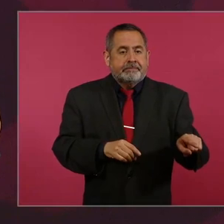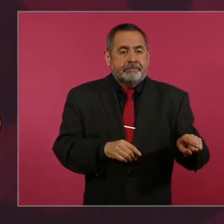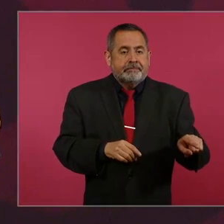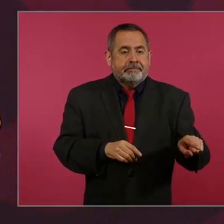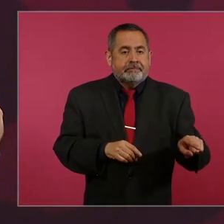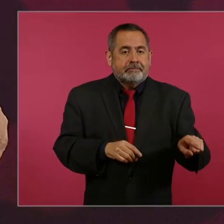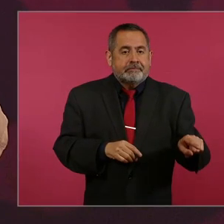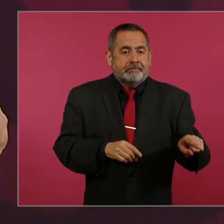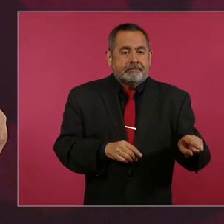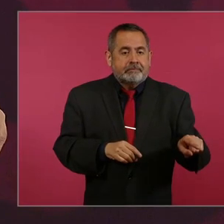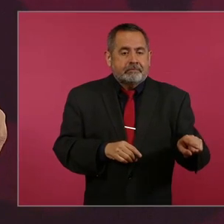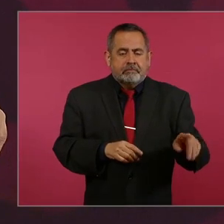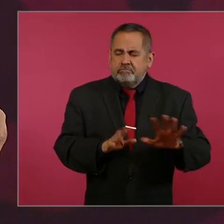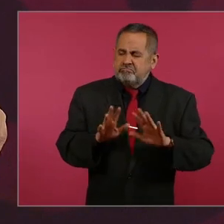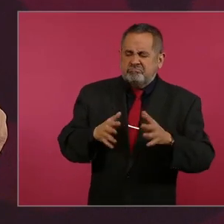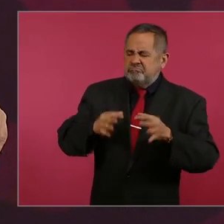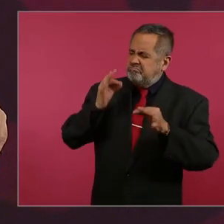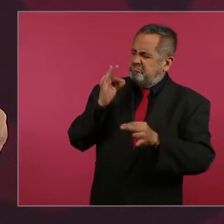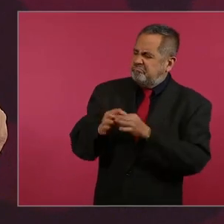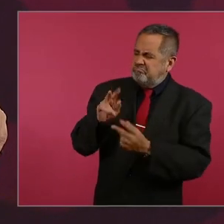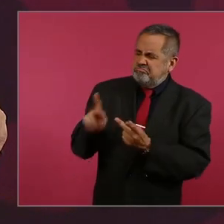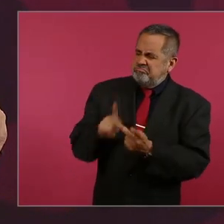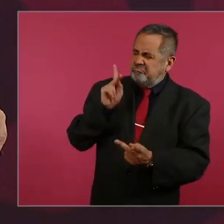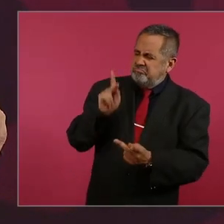ya son infalibles